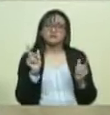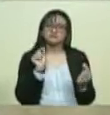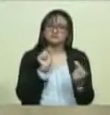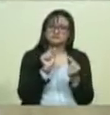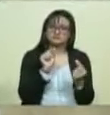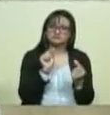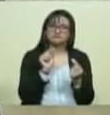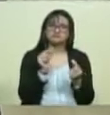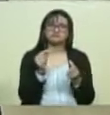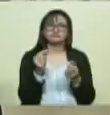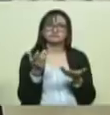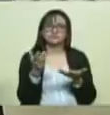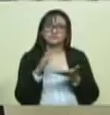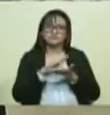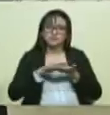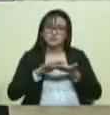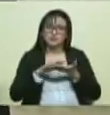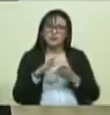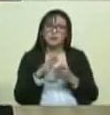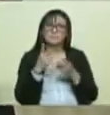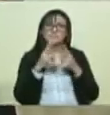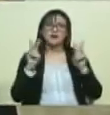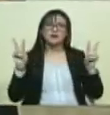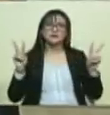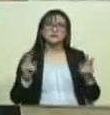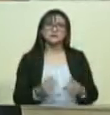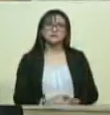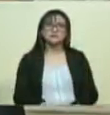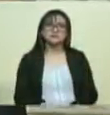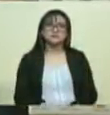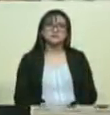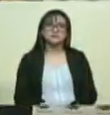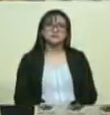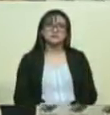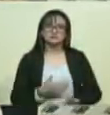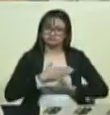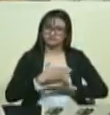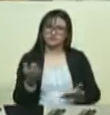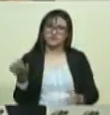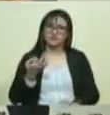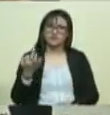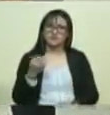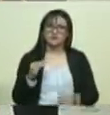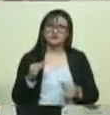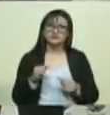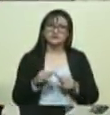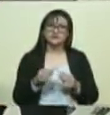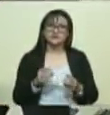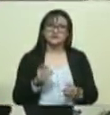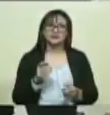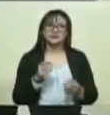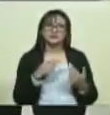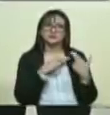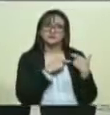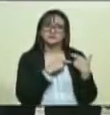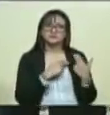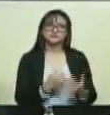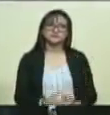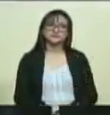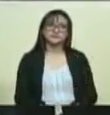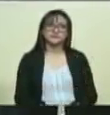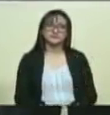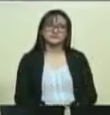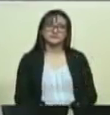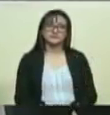aproximación, concordia, paz. Y por supuesto que estoy dispuesto a seguir en esa tarea,